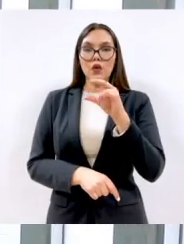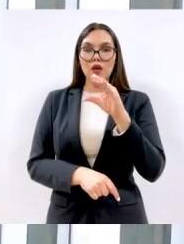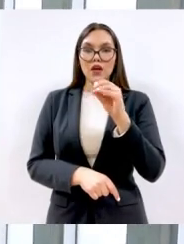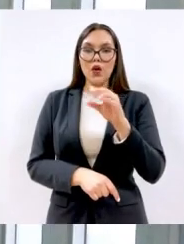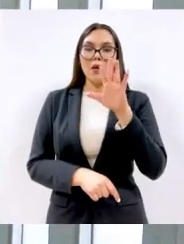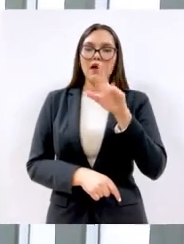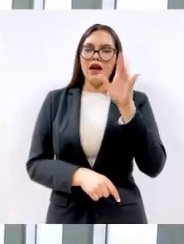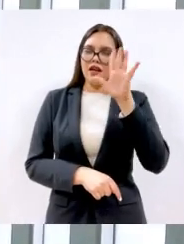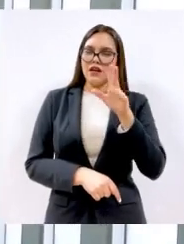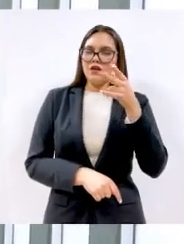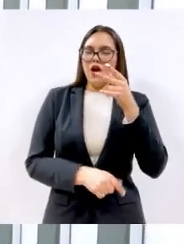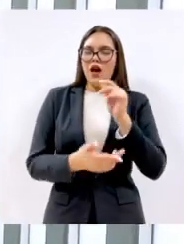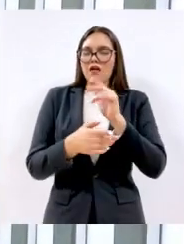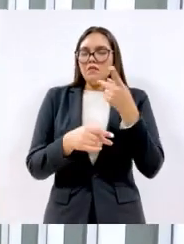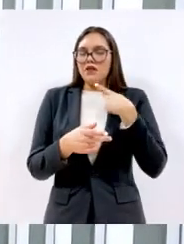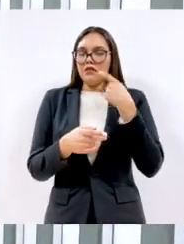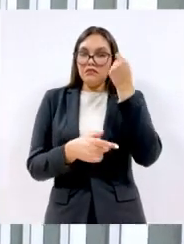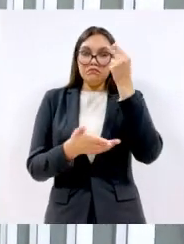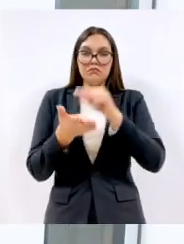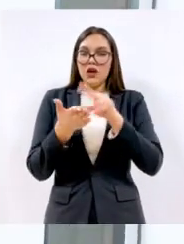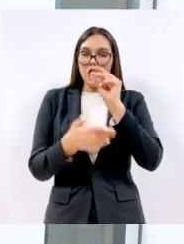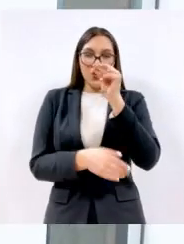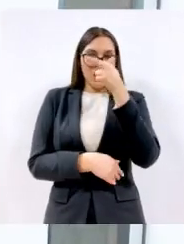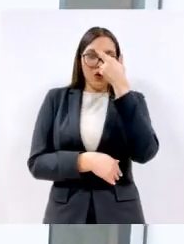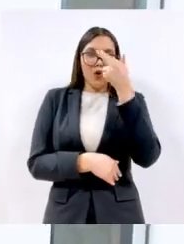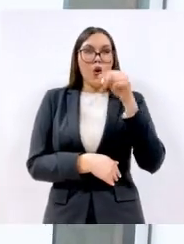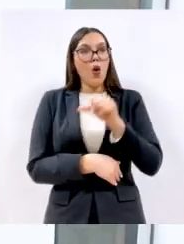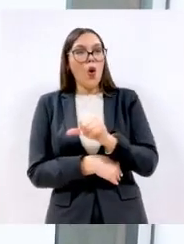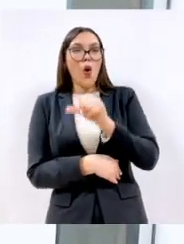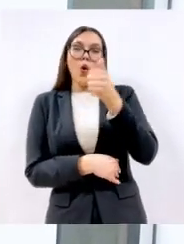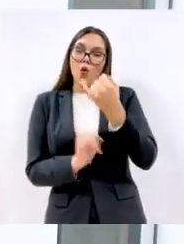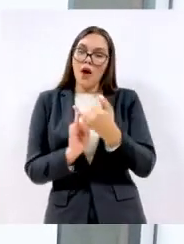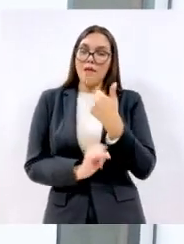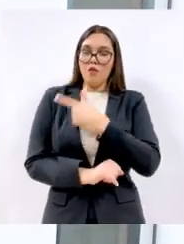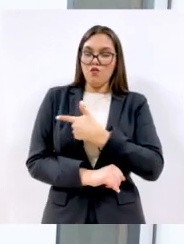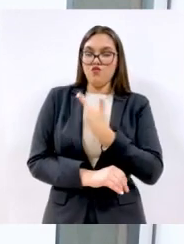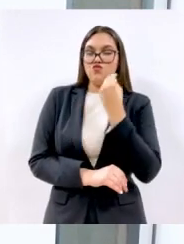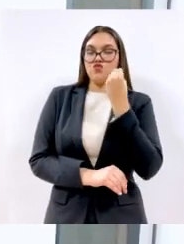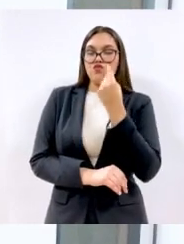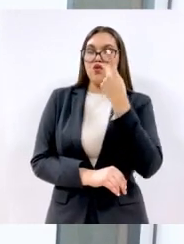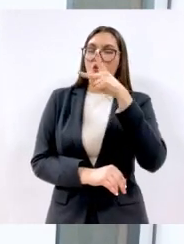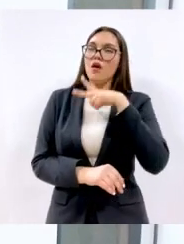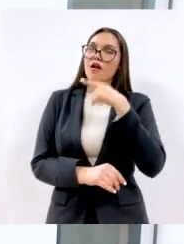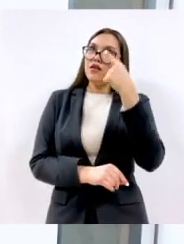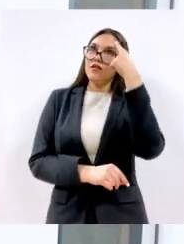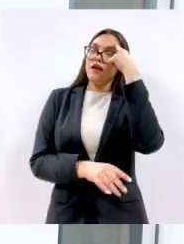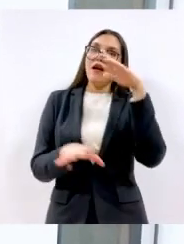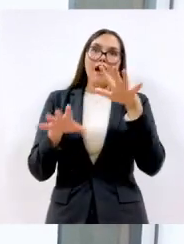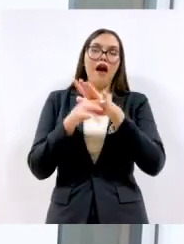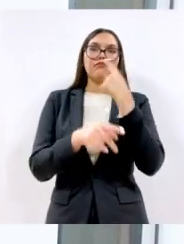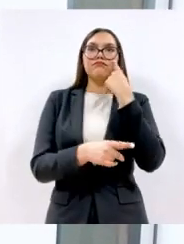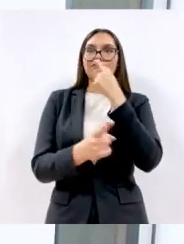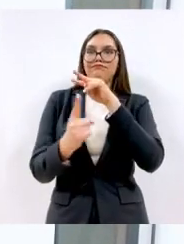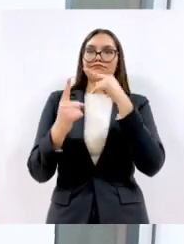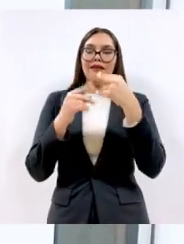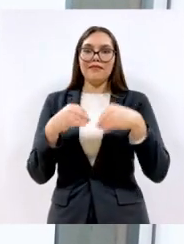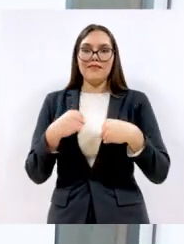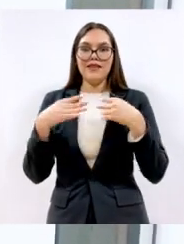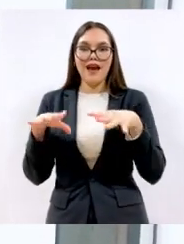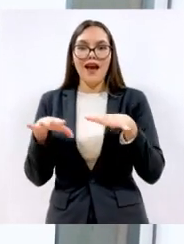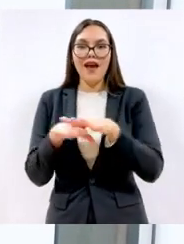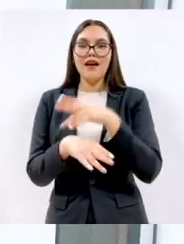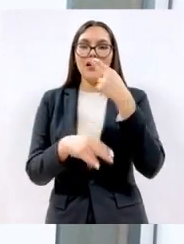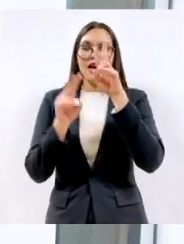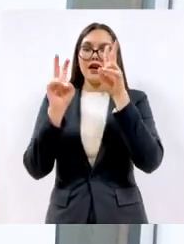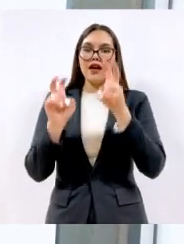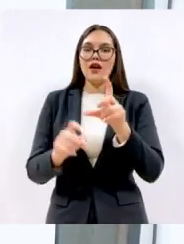autor, pero al parecer era de Luis Althusser, ¿sí? Y otro libro que me gustó mucho y que también cambió mi forma, mi visión de la vida, que se